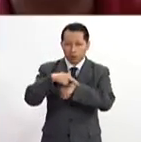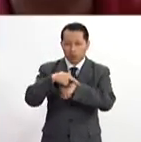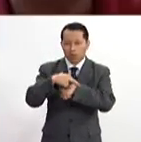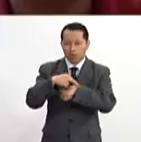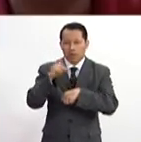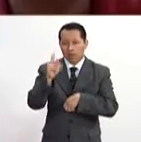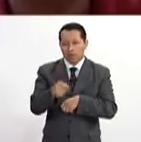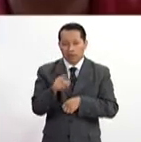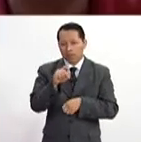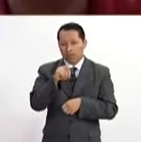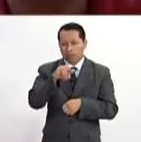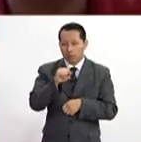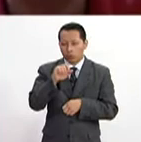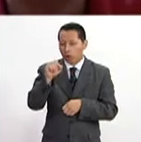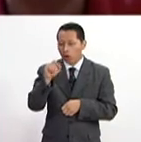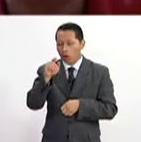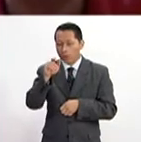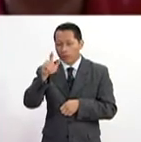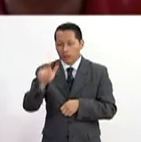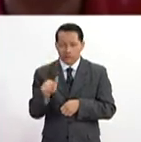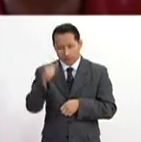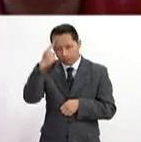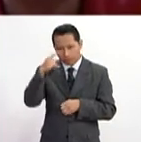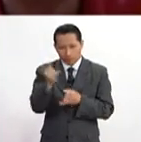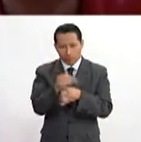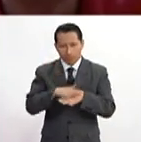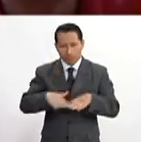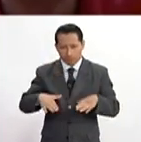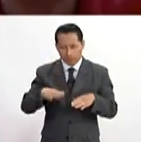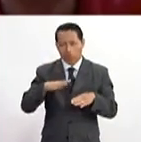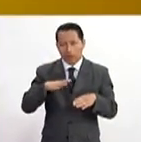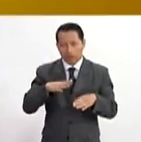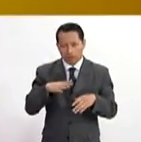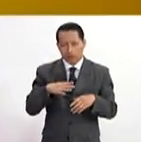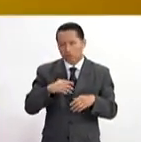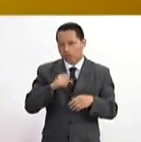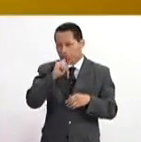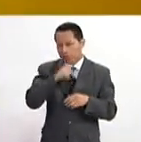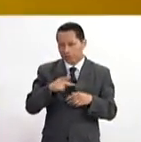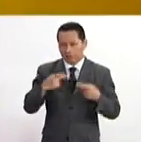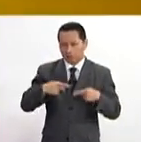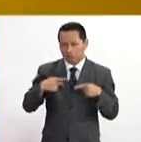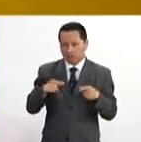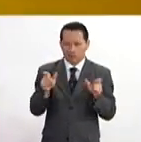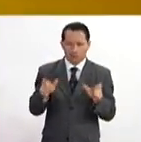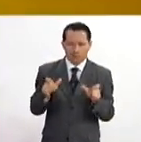al que acudió Dámaso López para recibir la información de su escolta por parte de este